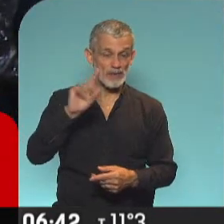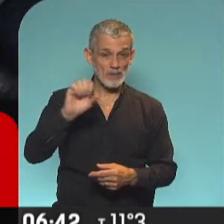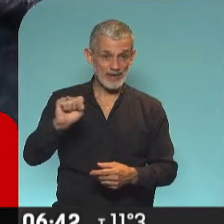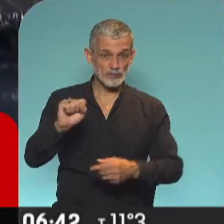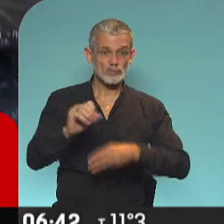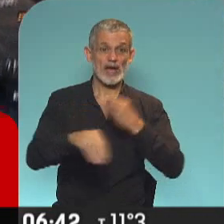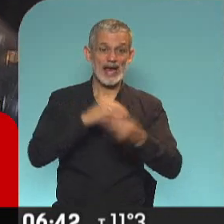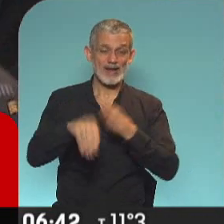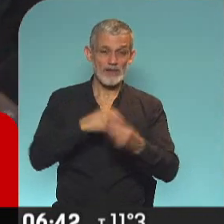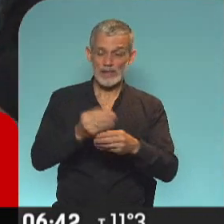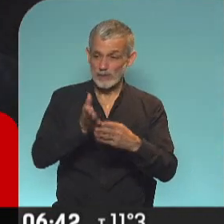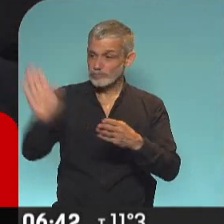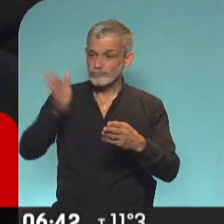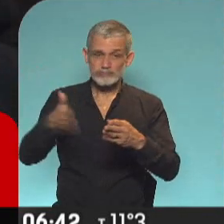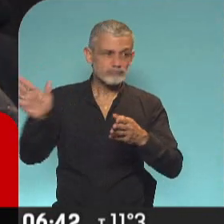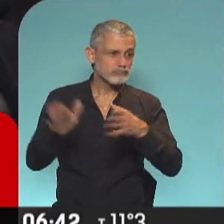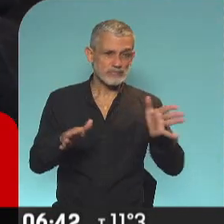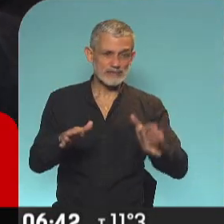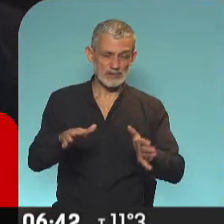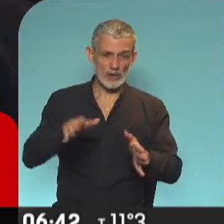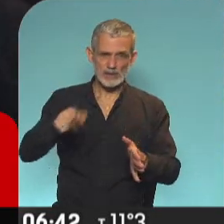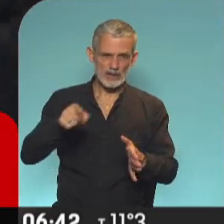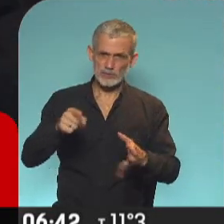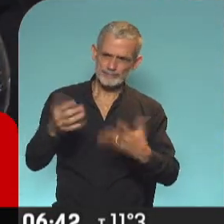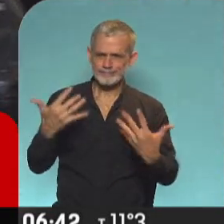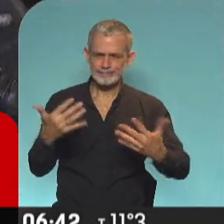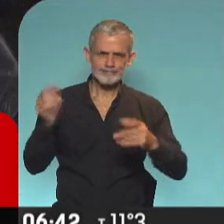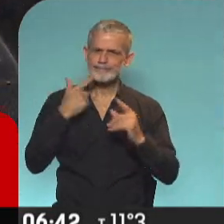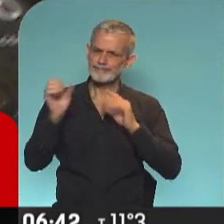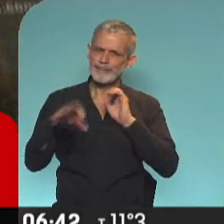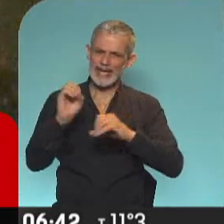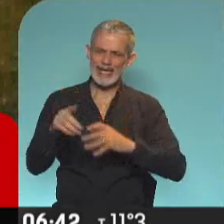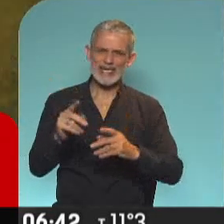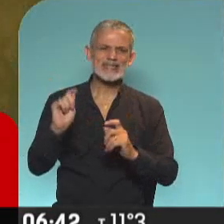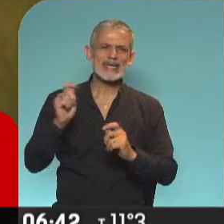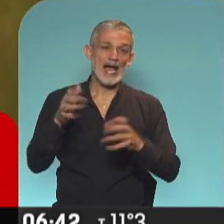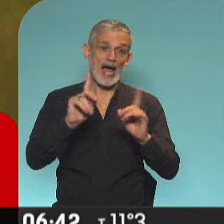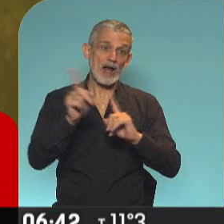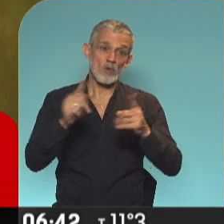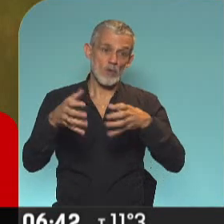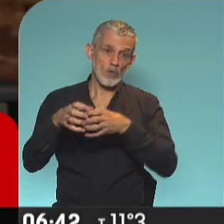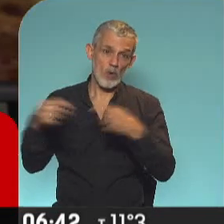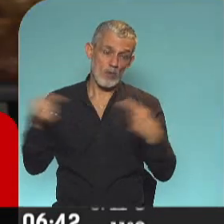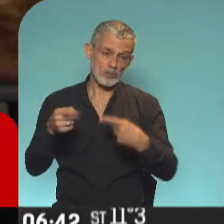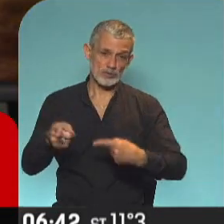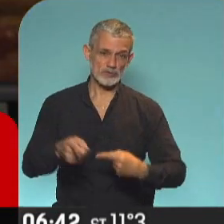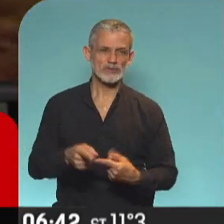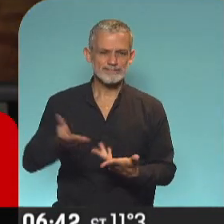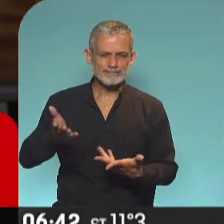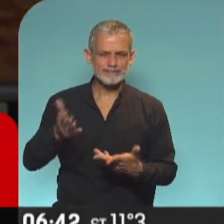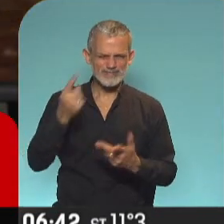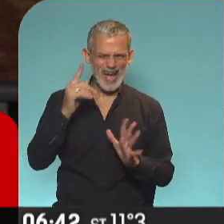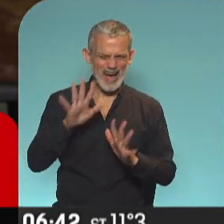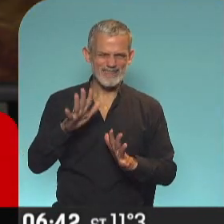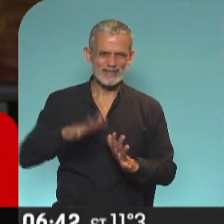a las familias para que pudieran desalojar el predio. Esto generó cuestionamientos y críticas muy duras de parte de algunos sectores de la oposición. Sí, hay que poner en